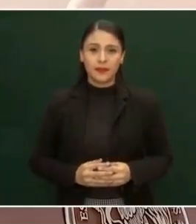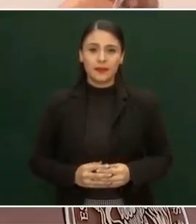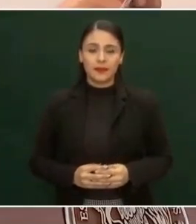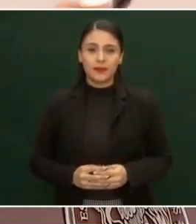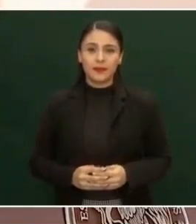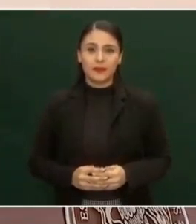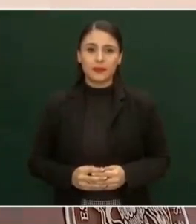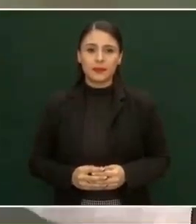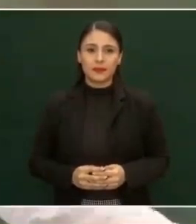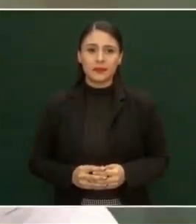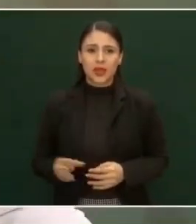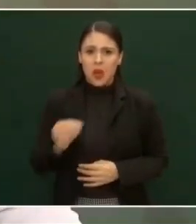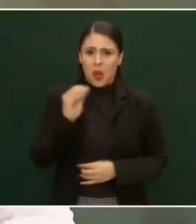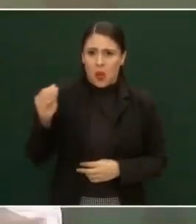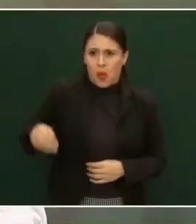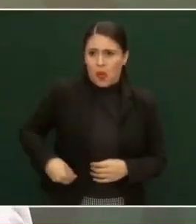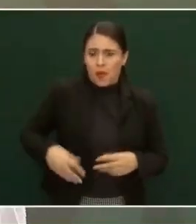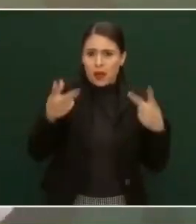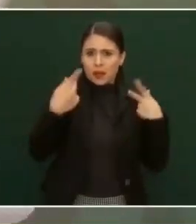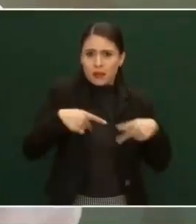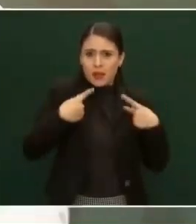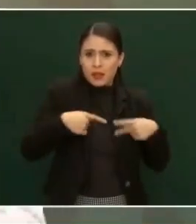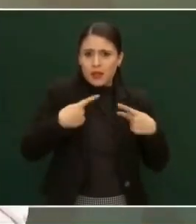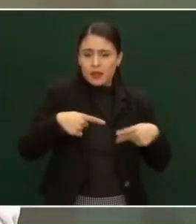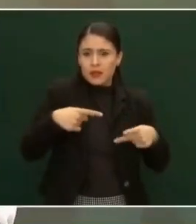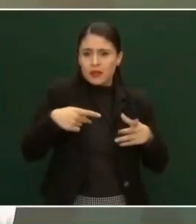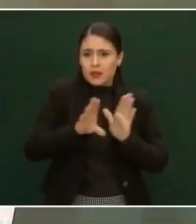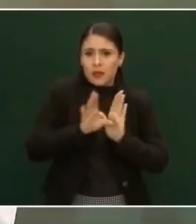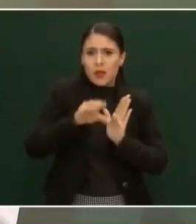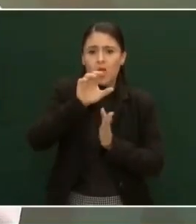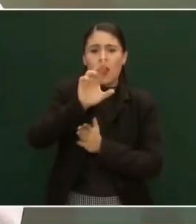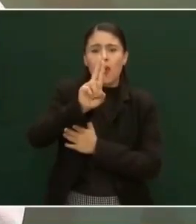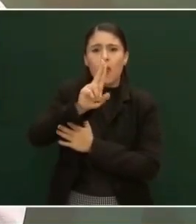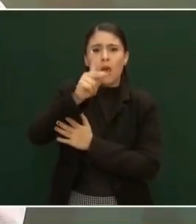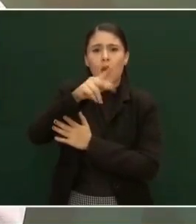qué culpa tiene la gente en ucrania